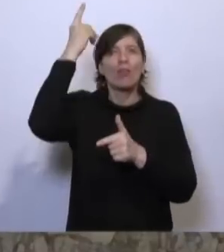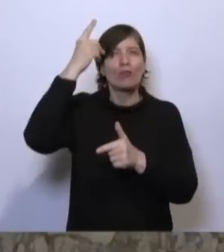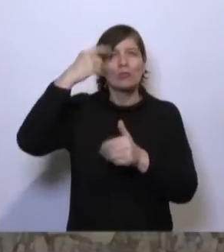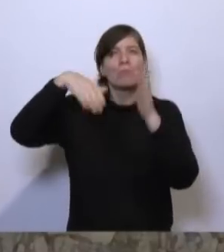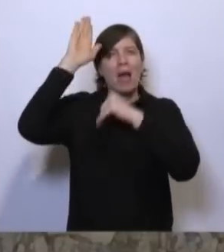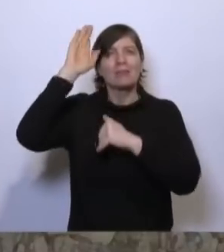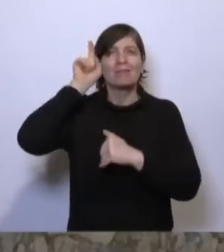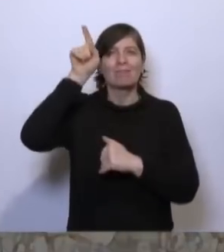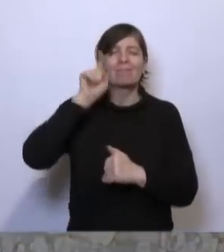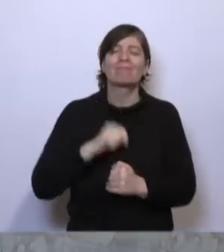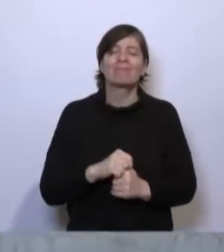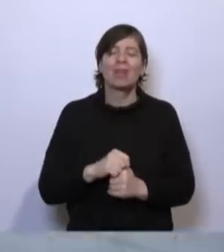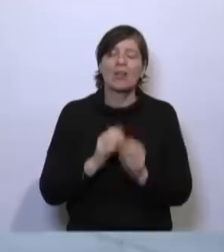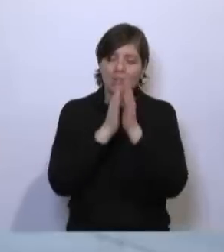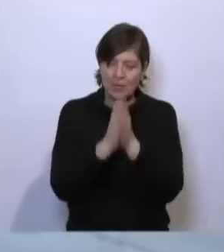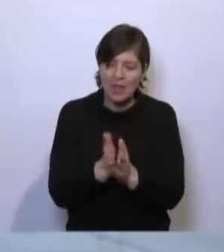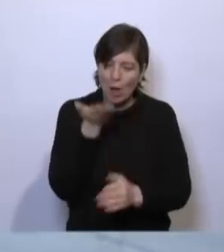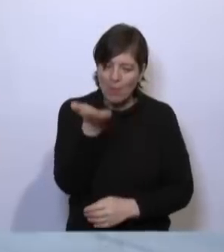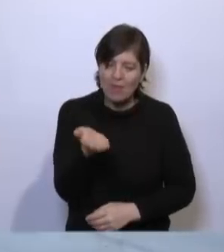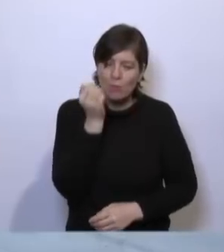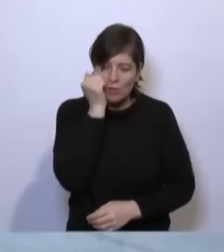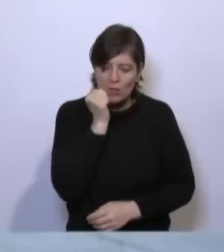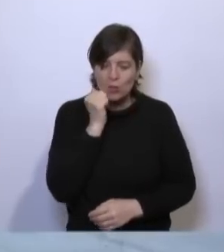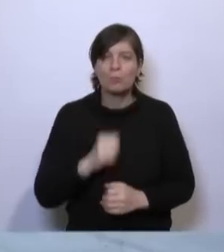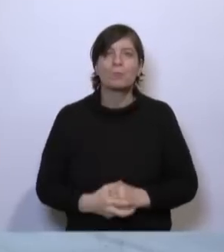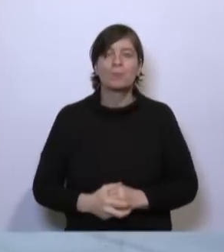cualquier cosa. Oremos. Te lo pedimos, Señor.